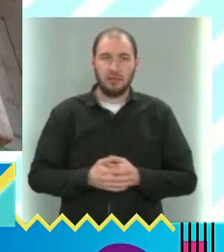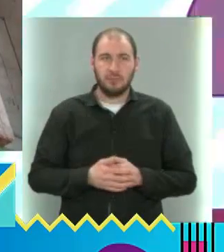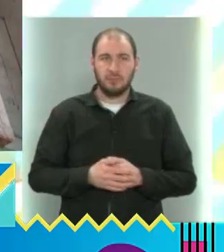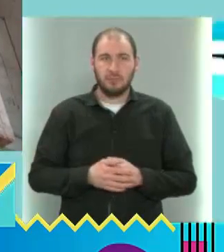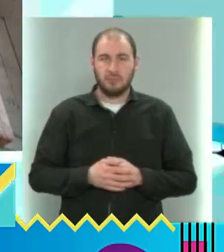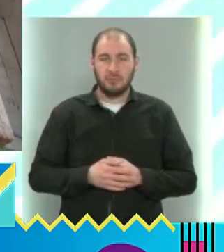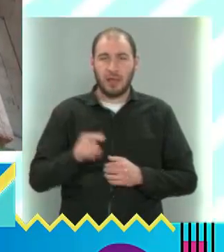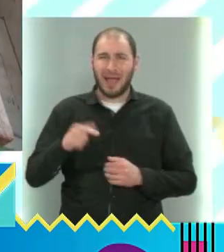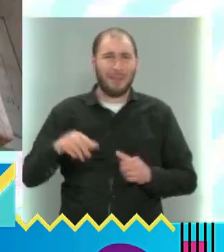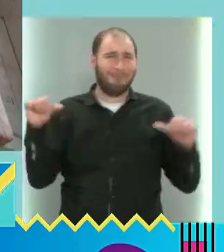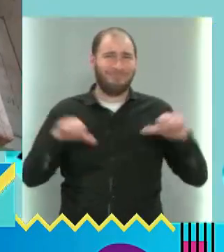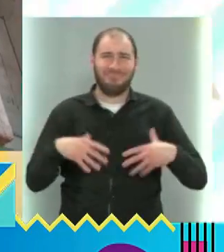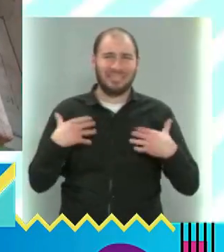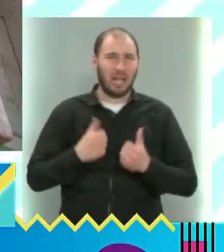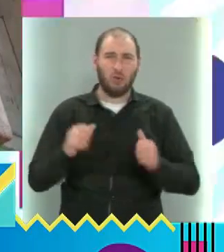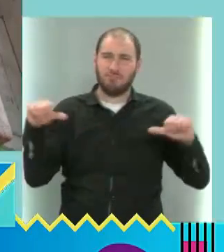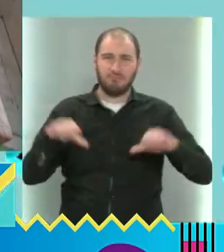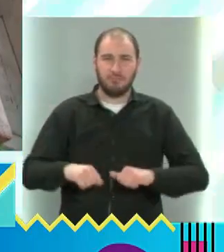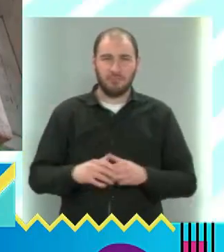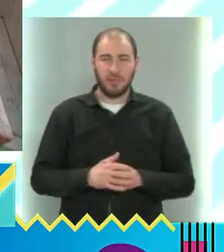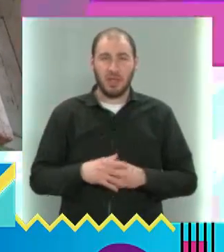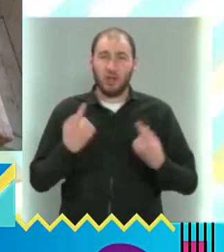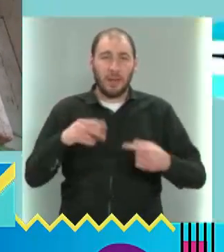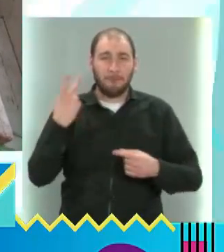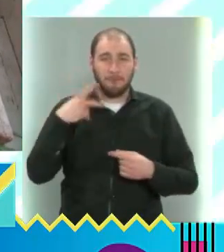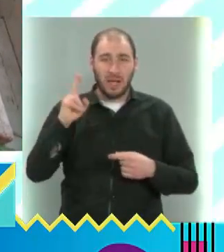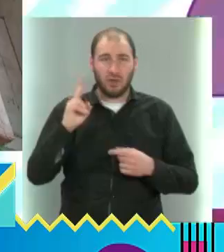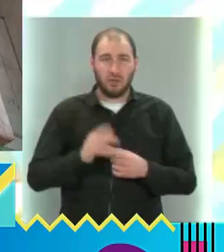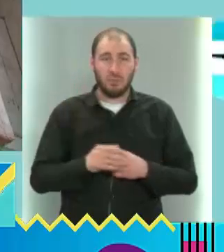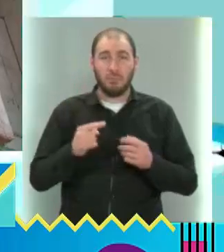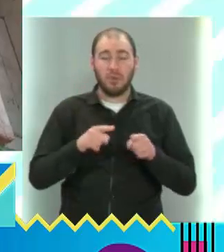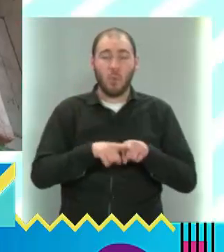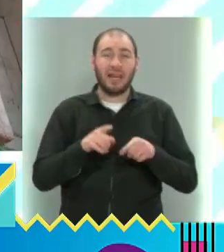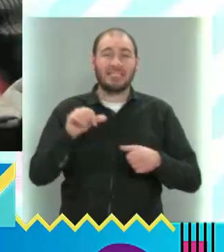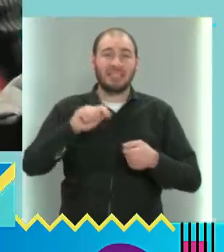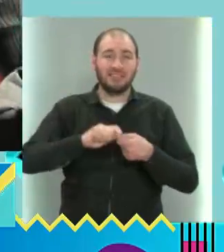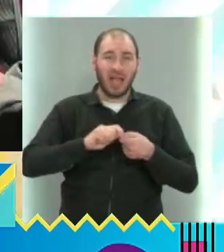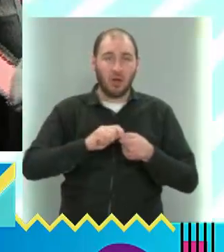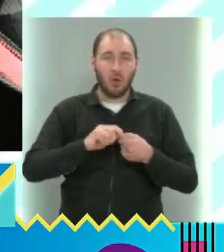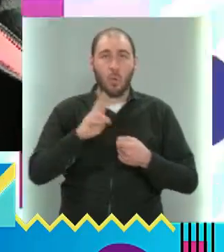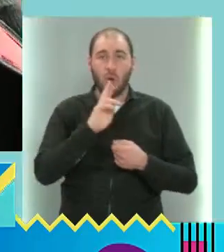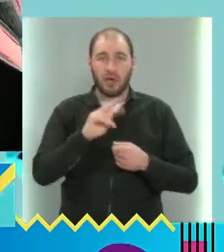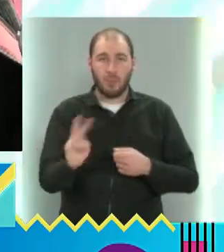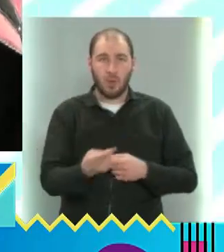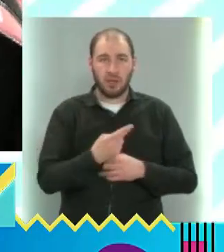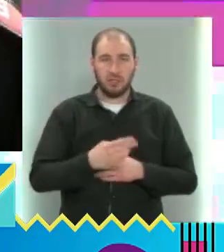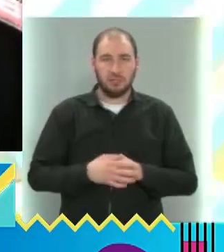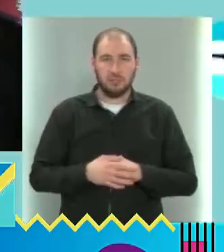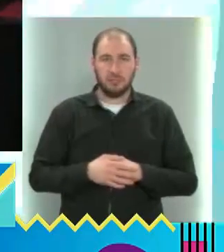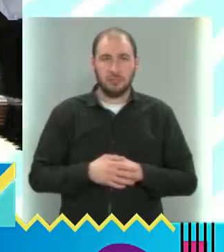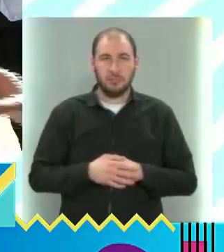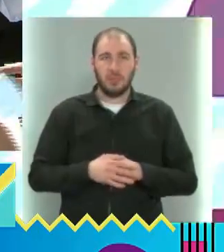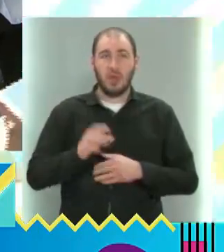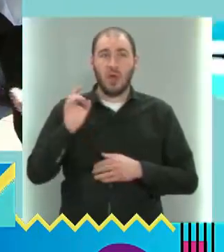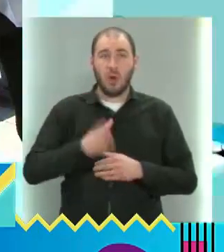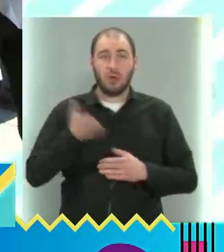condiciones pésimas de salud y en el peor de los casos, bueno, como pasó en Santiago del Estero, hemos visto que las mujeres mueren. Entonces,